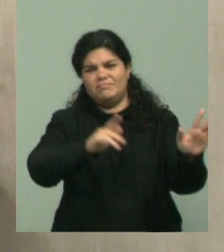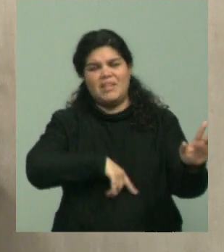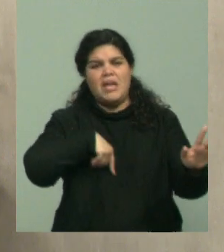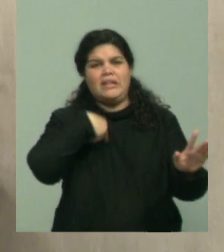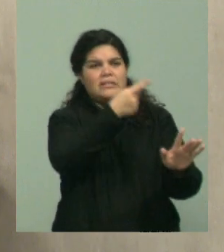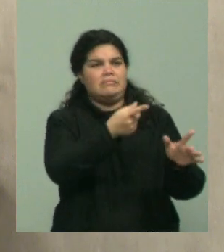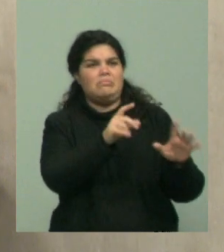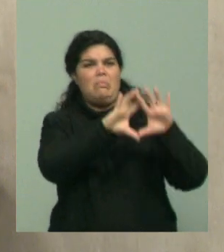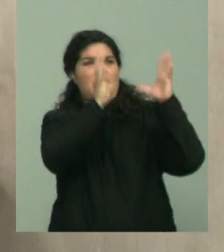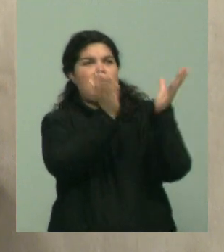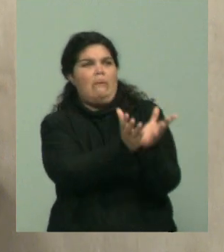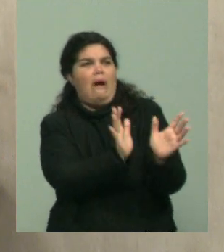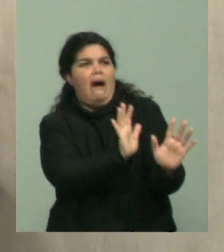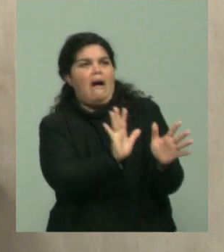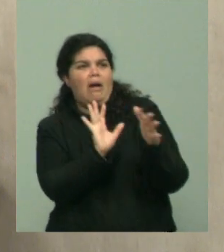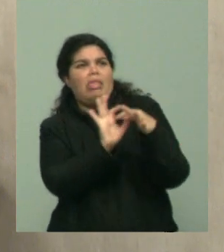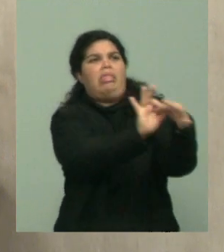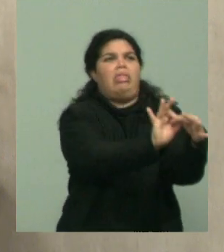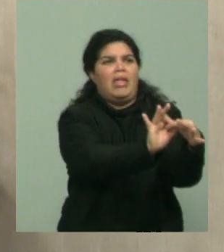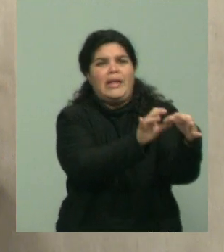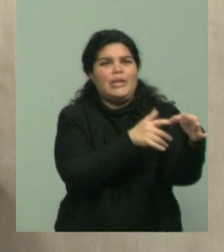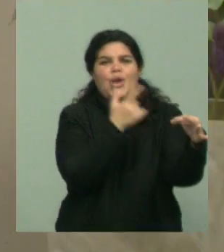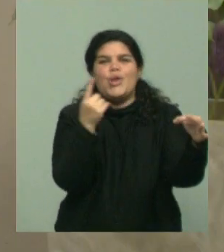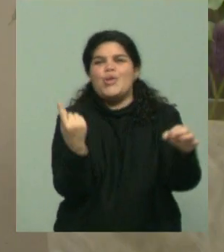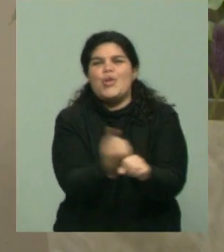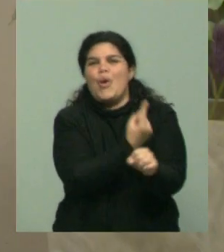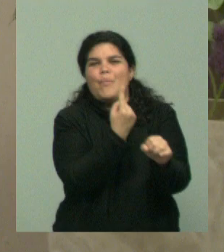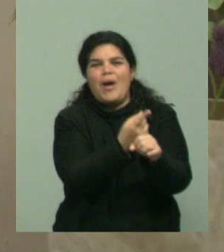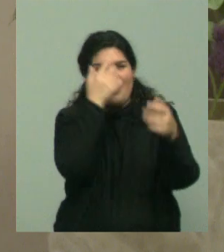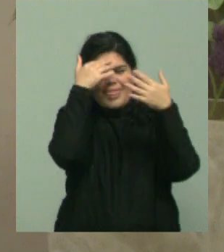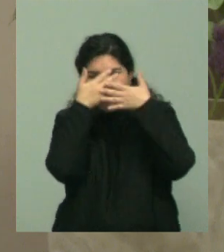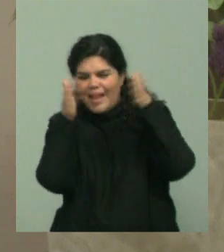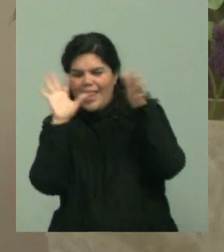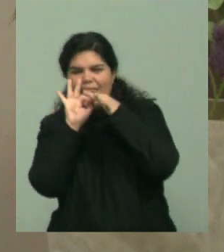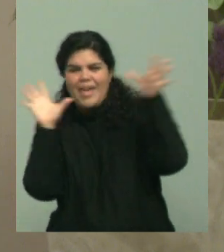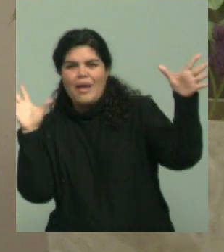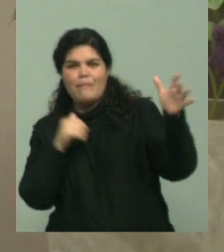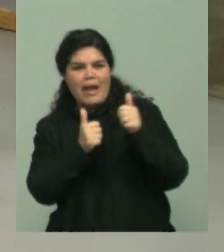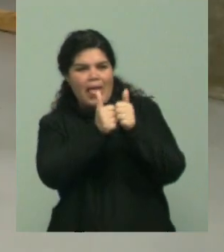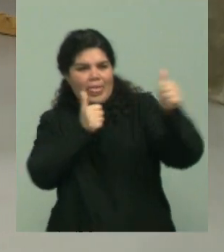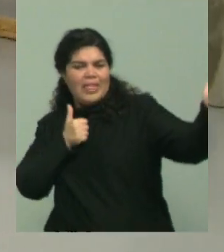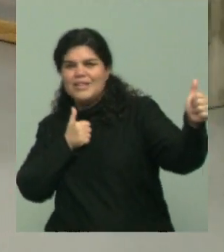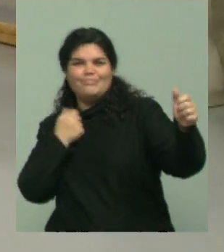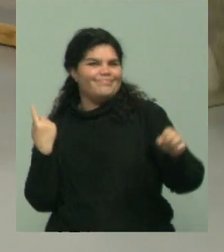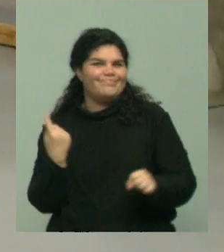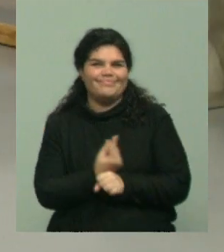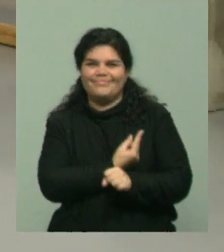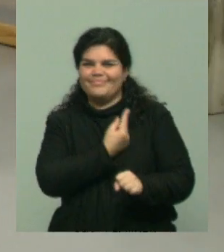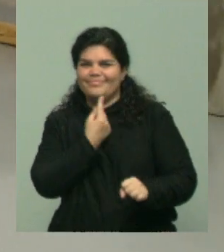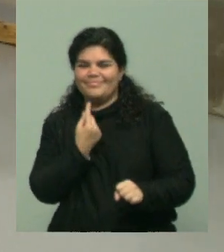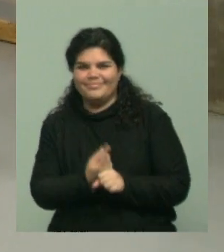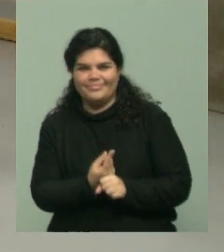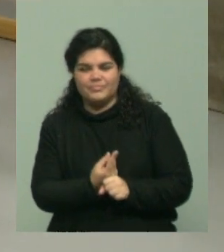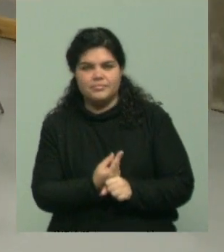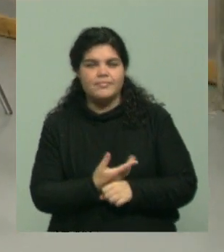mundo externo. Entonces... Es necesario entender y estar dispuestos a la desconexión, ¿no?, de ese mundo. Sí, es un